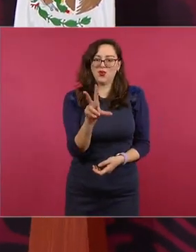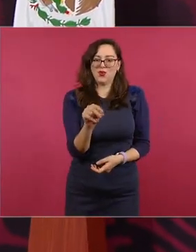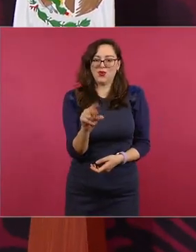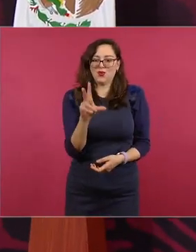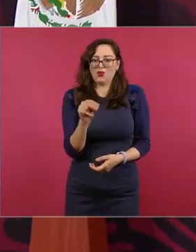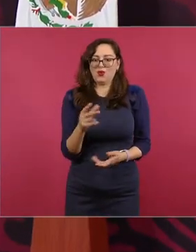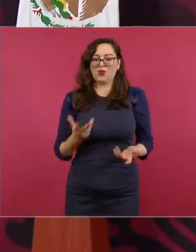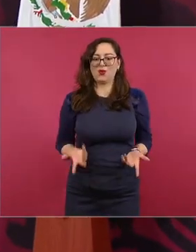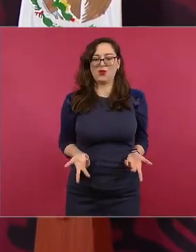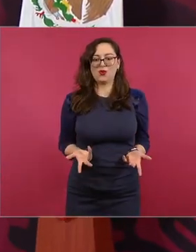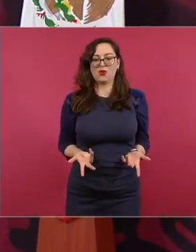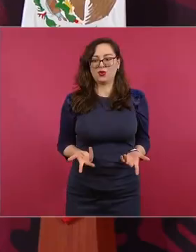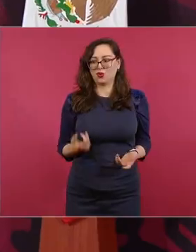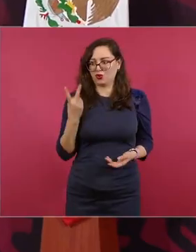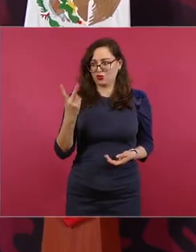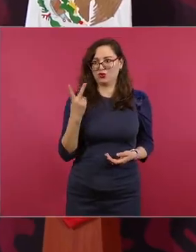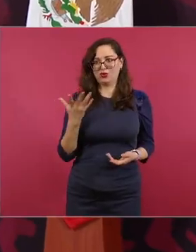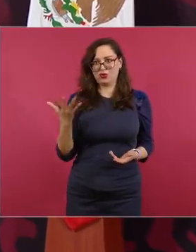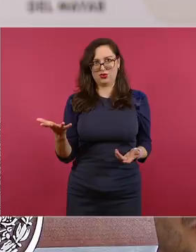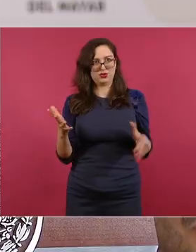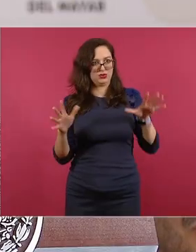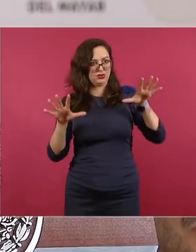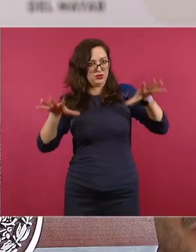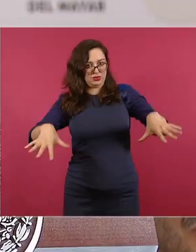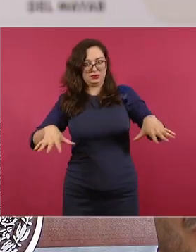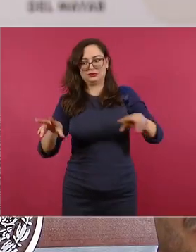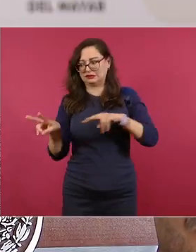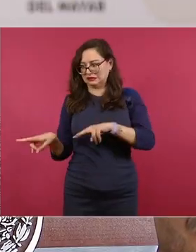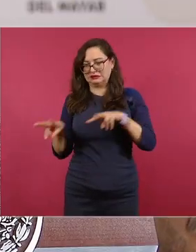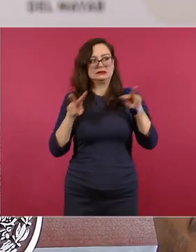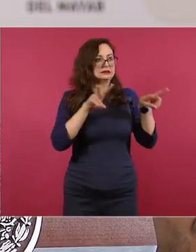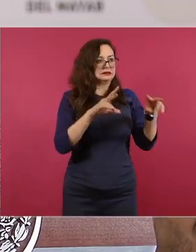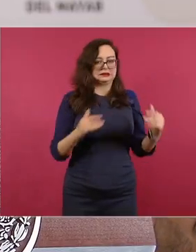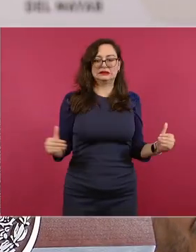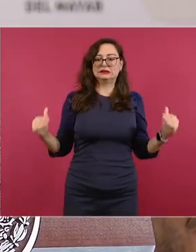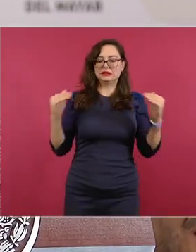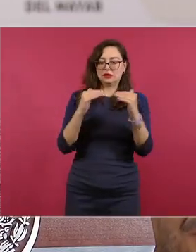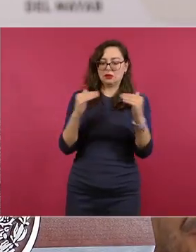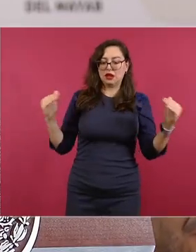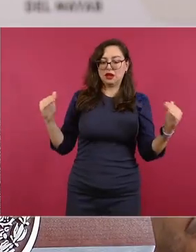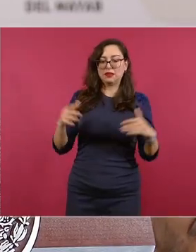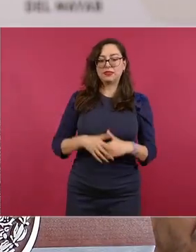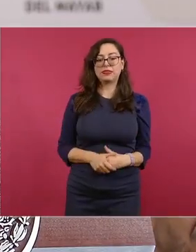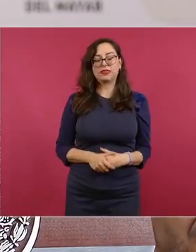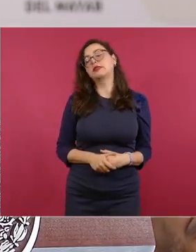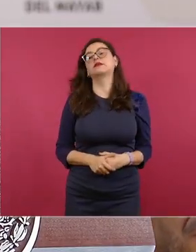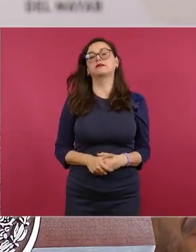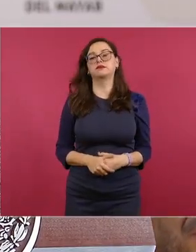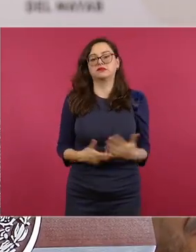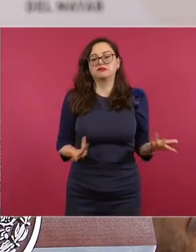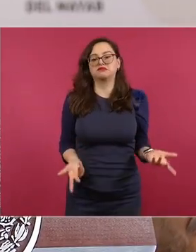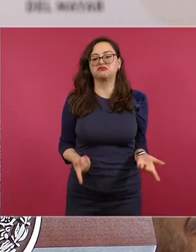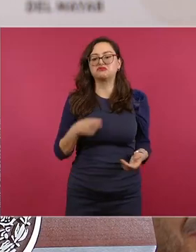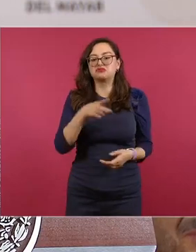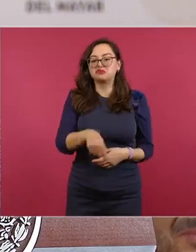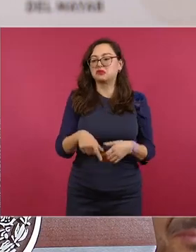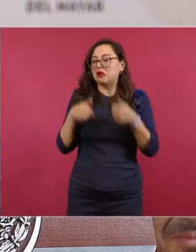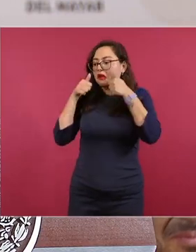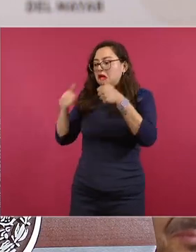la viga en el ojo ajeno, no, la paja en el ojo